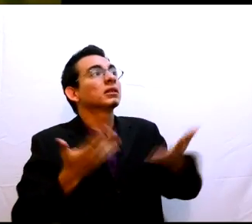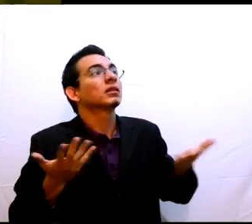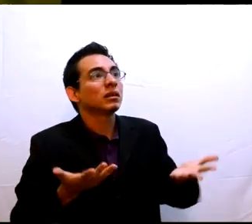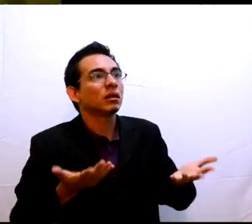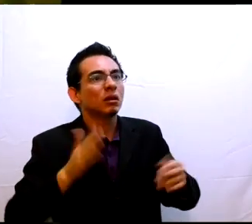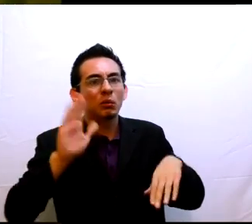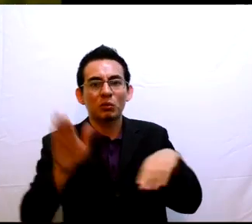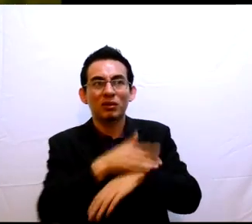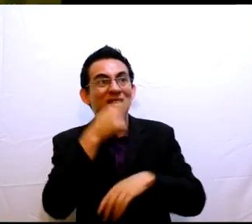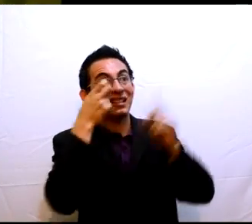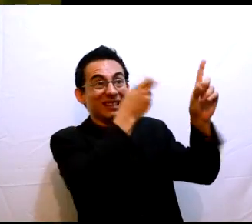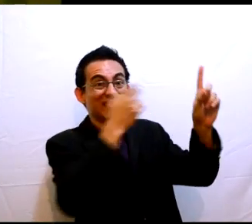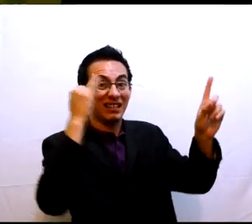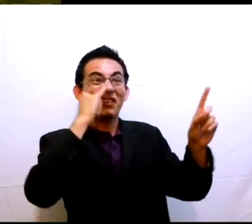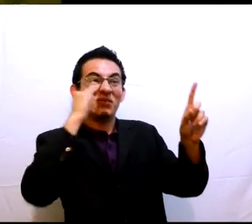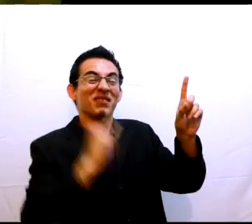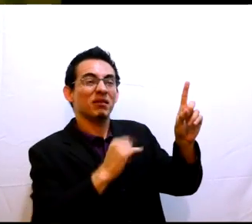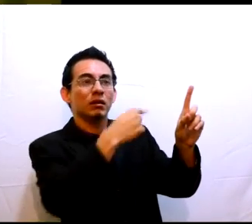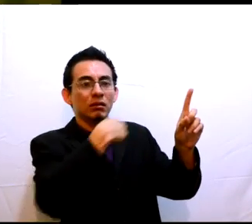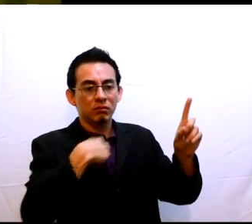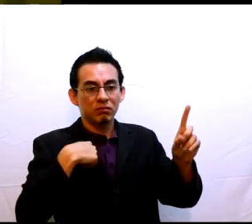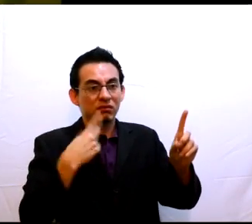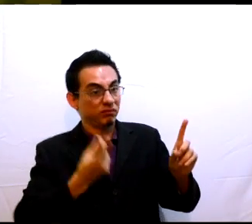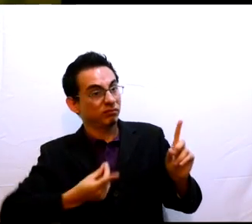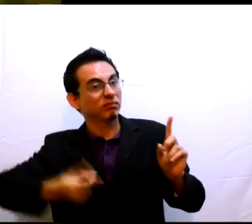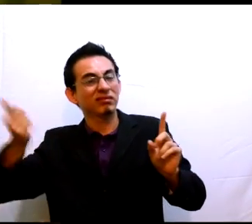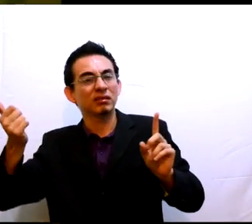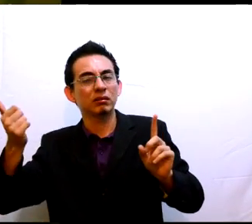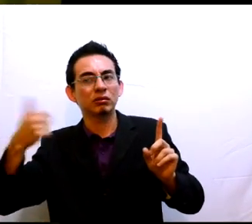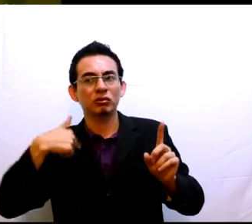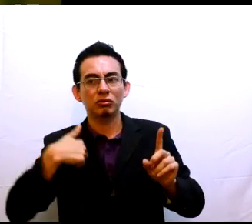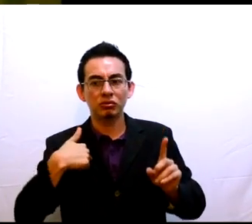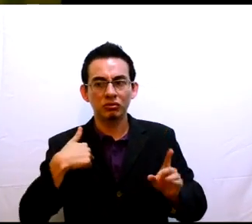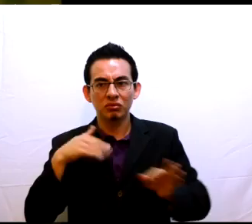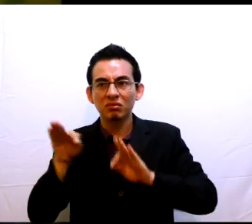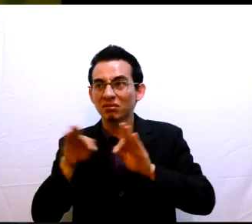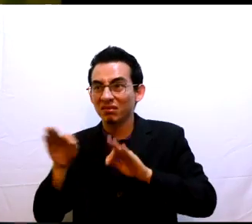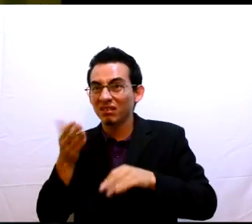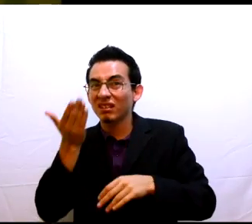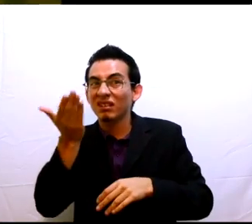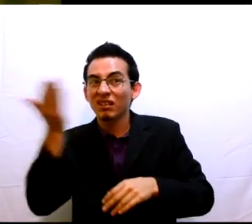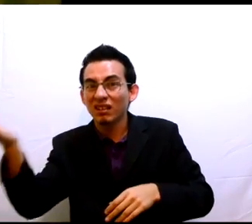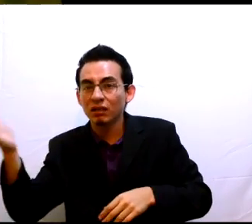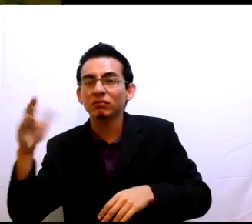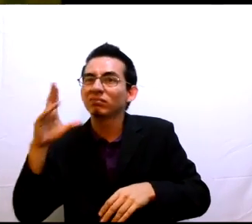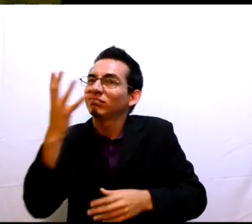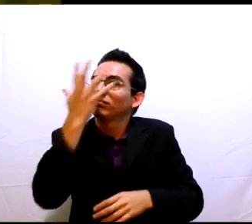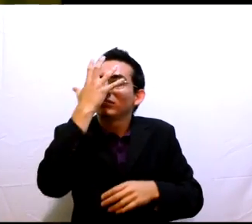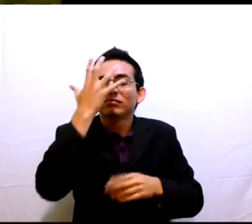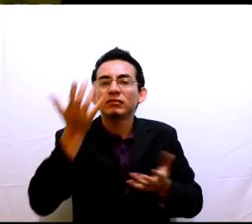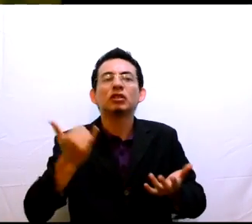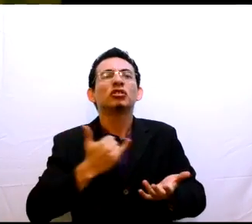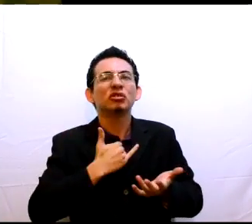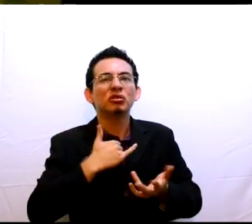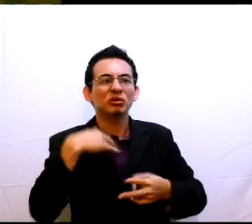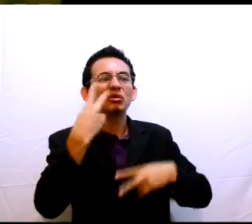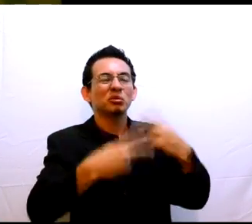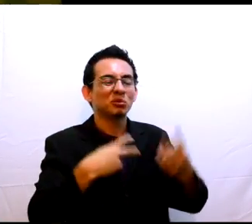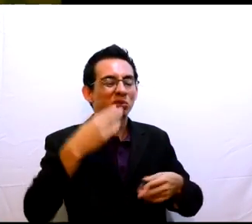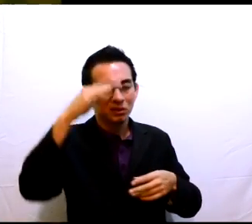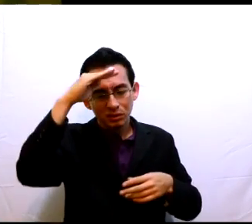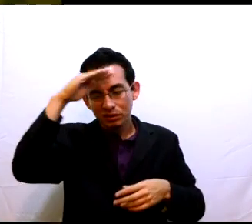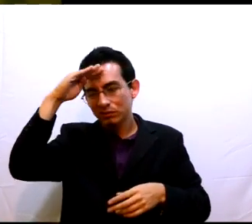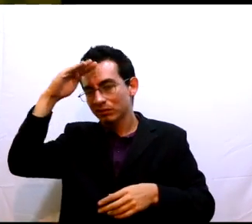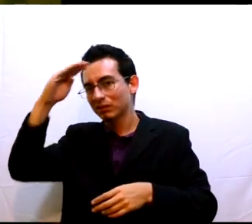porque me amo me quita la mayordomía cavar no puedo mendigar me da vergüenza yo sé lo que haré para que